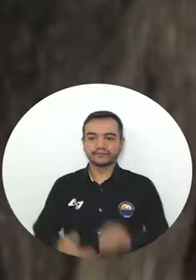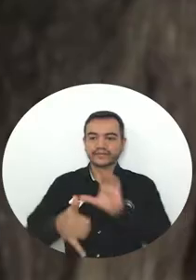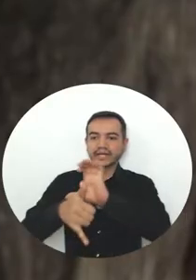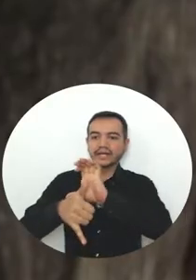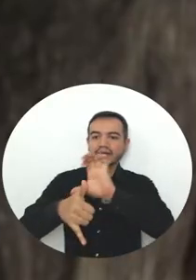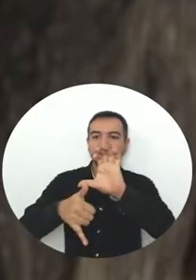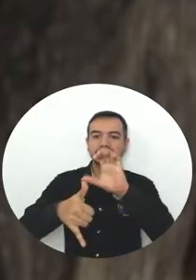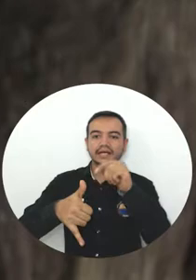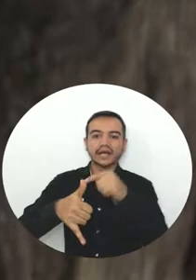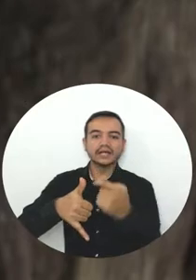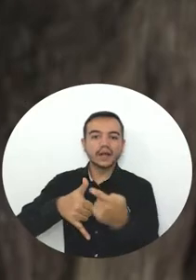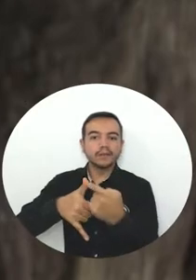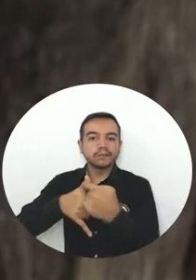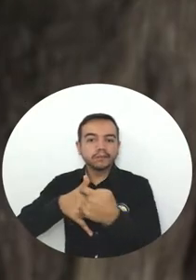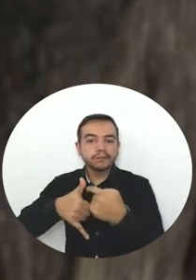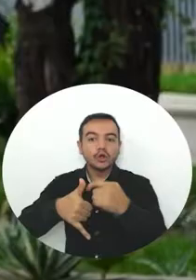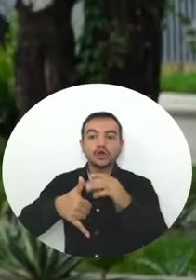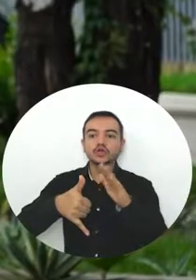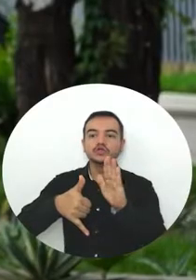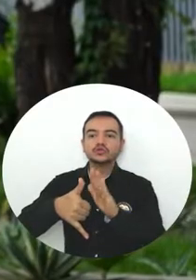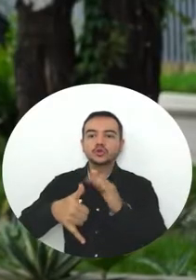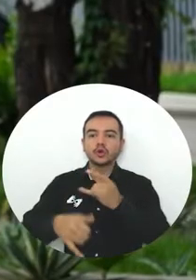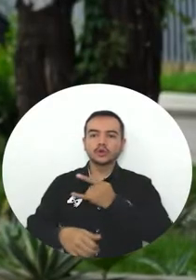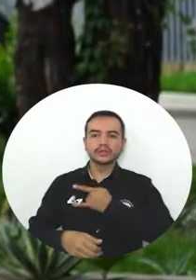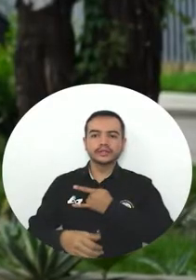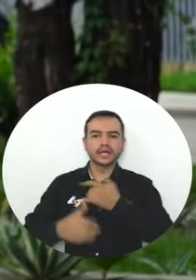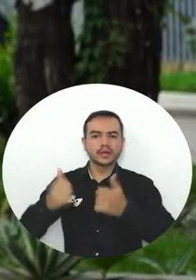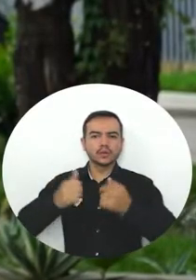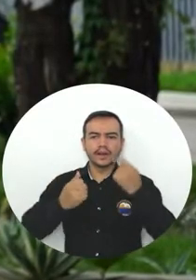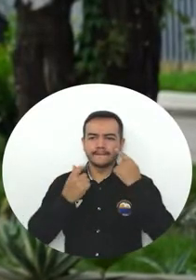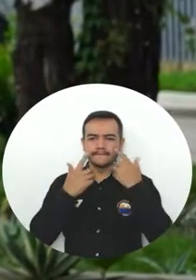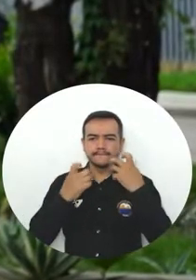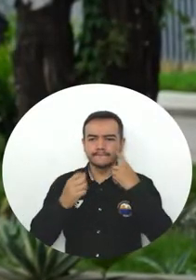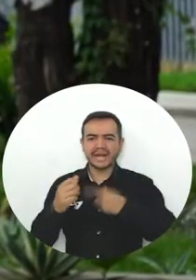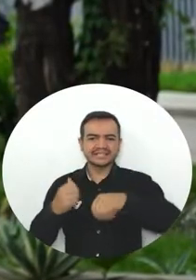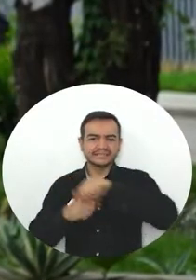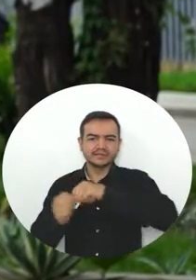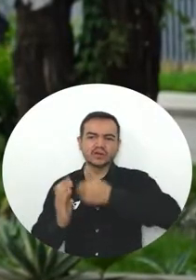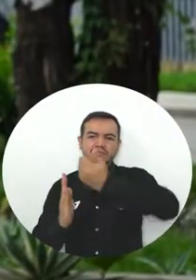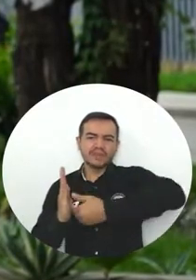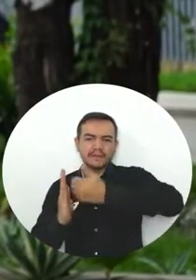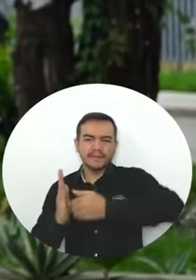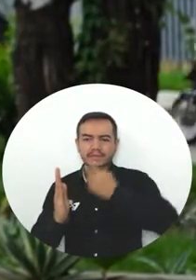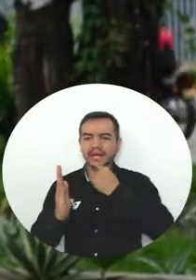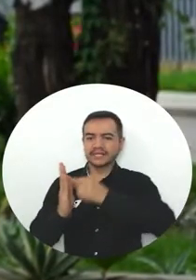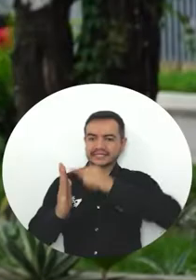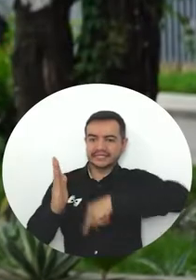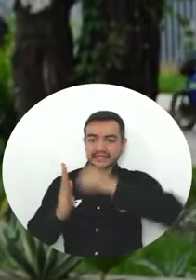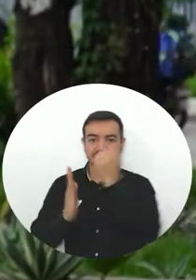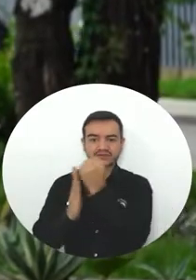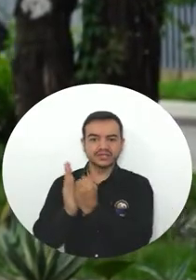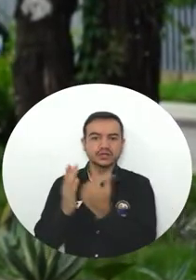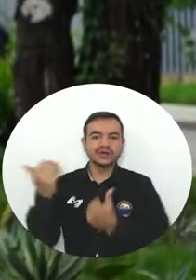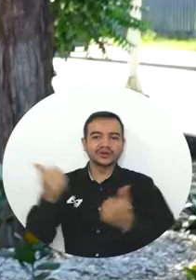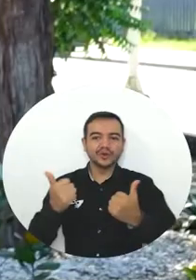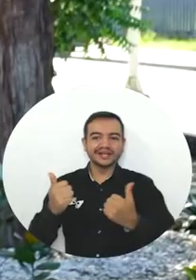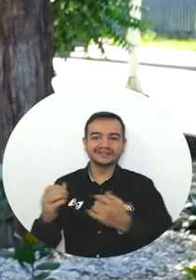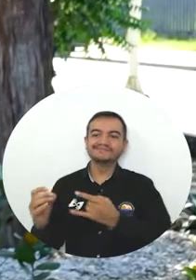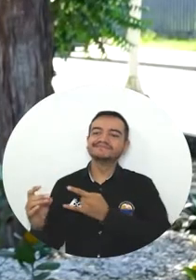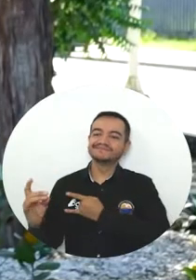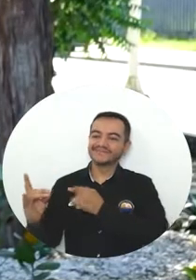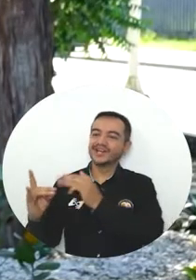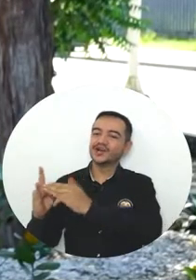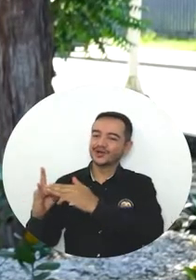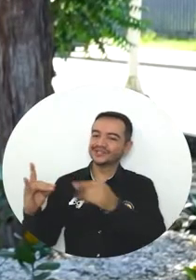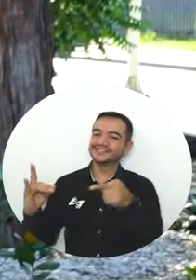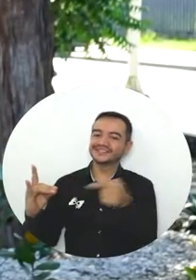Unimagdalena es la universidad de la costa con los mejores resultados en procesos de acreditación y trámites de certificación. La